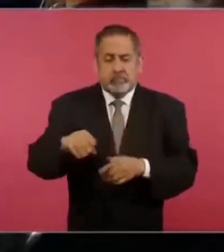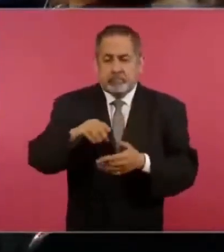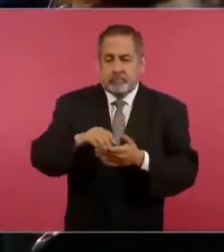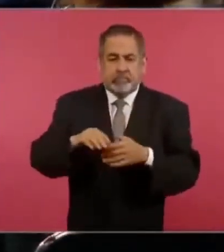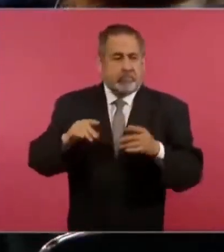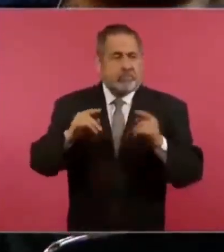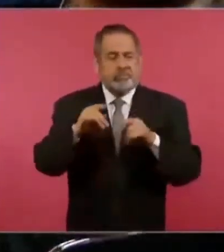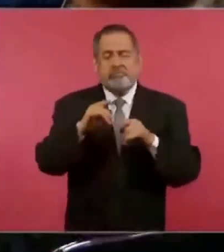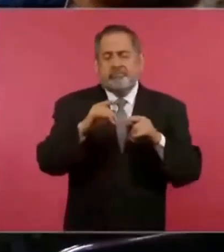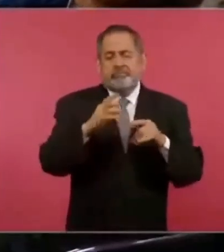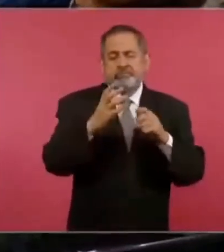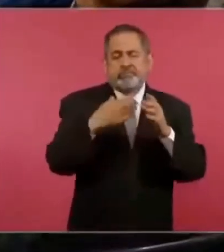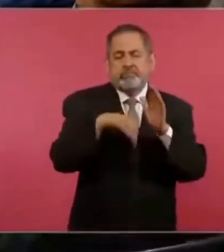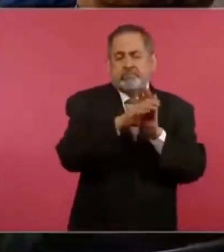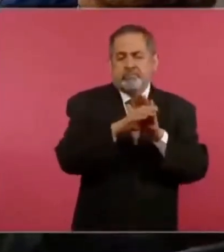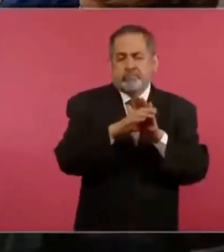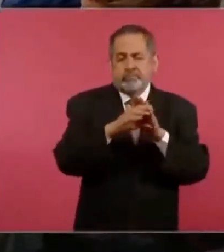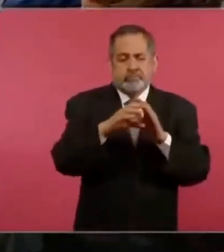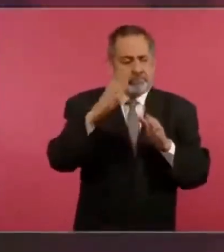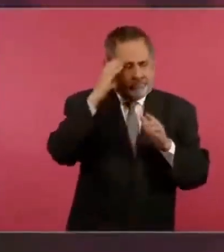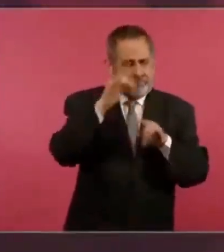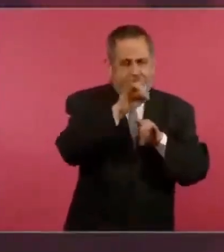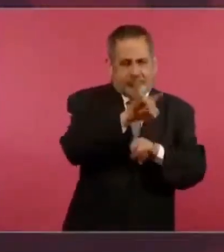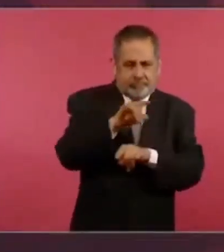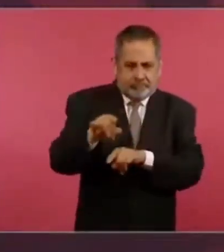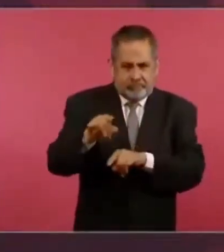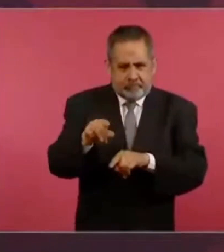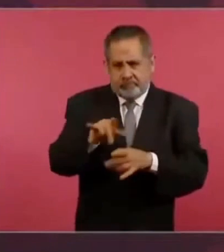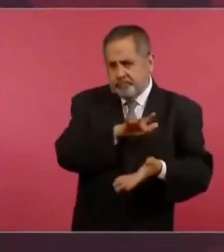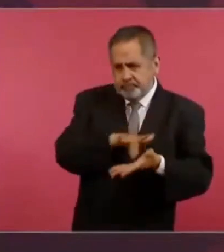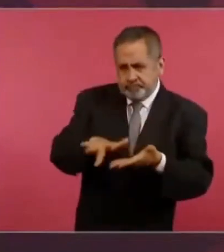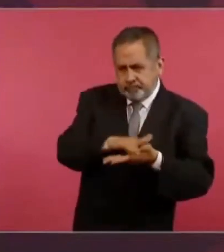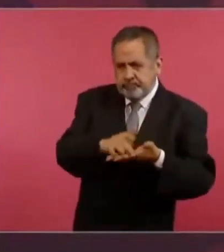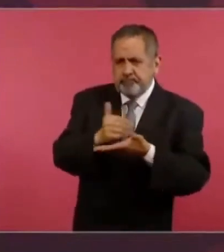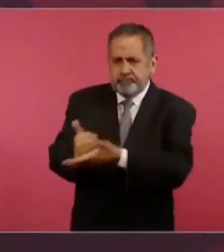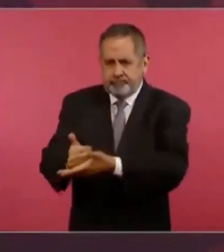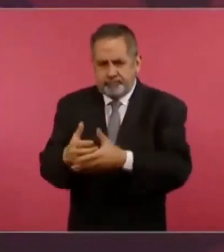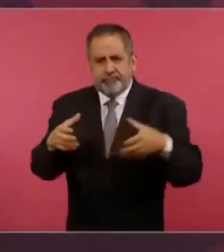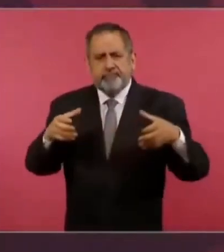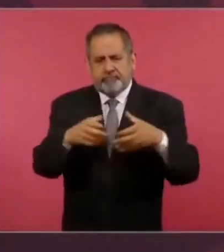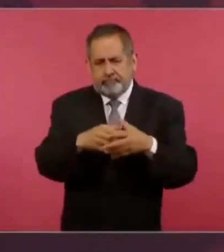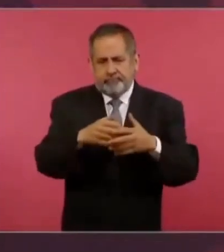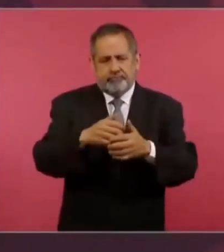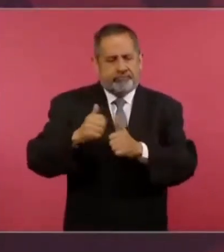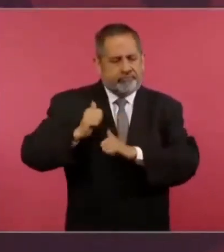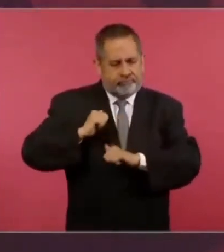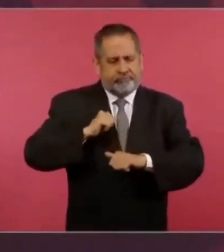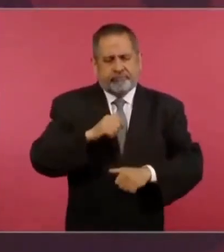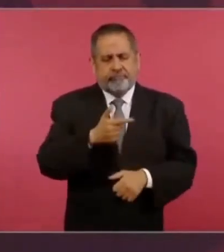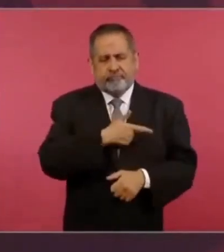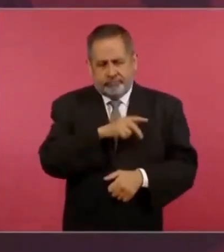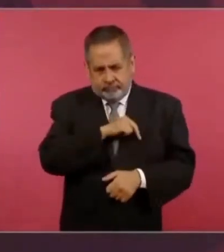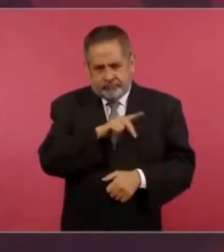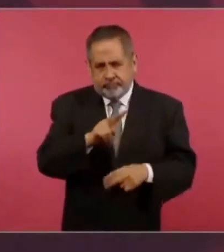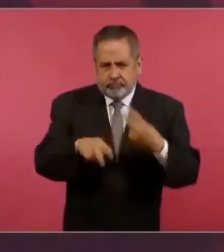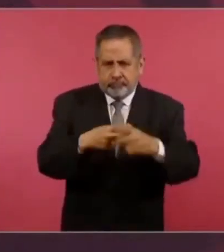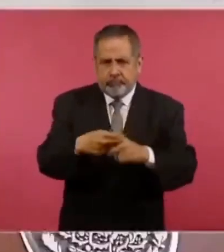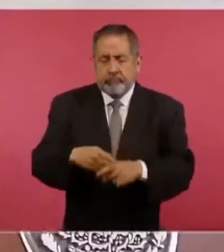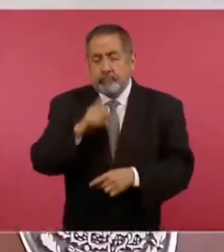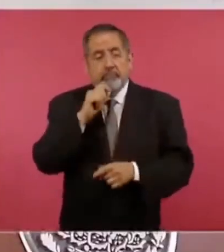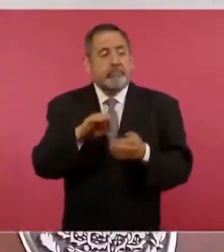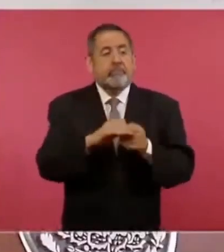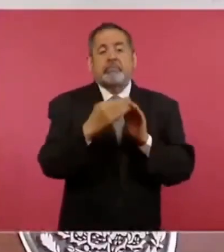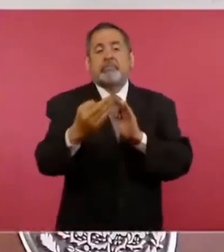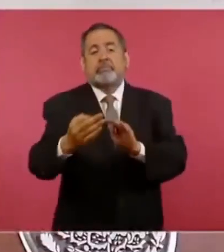regimiento de respaldo, de apoyo a la aduana y una unidad